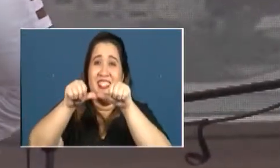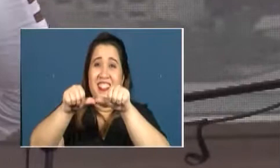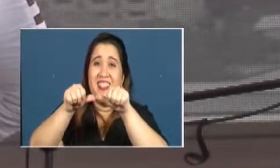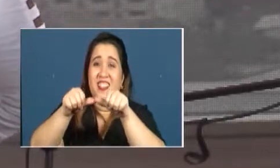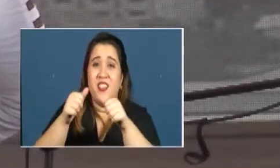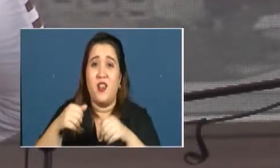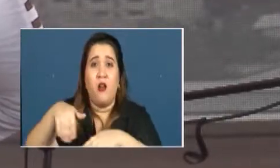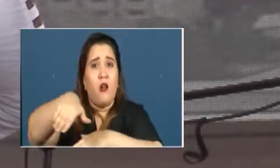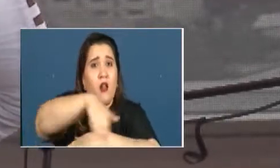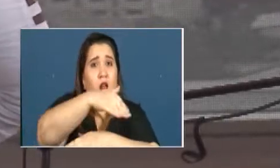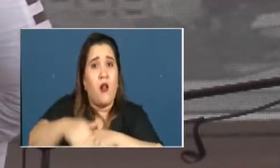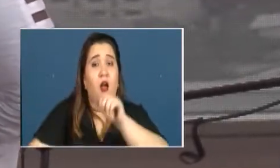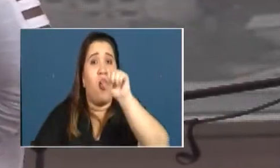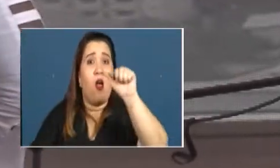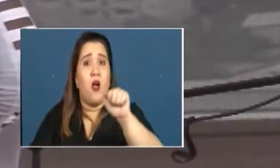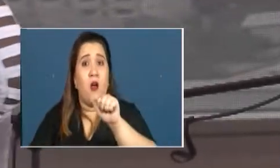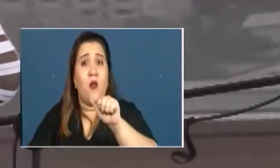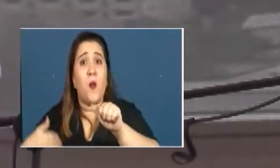esquina,